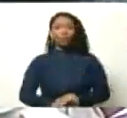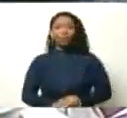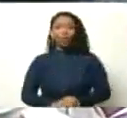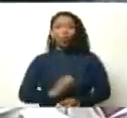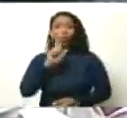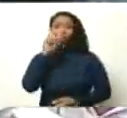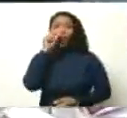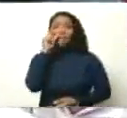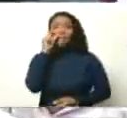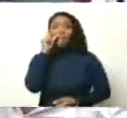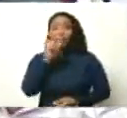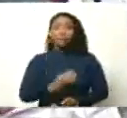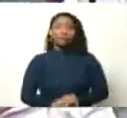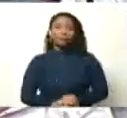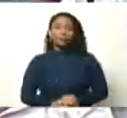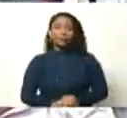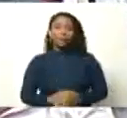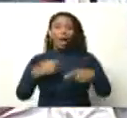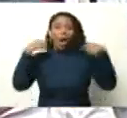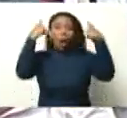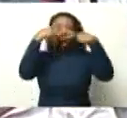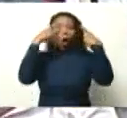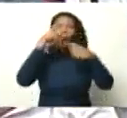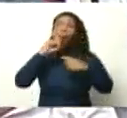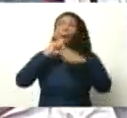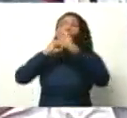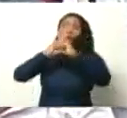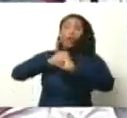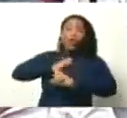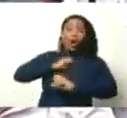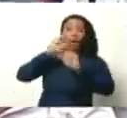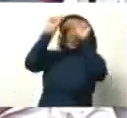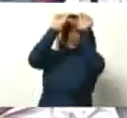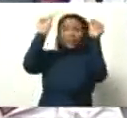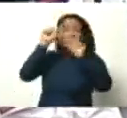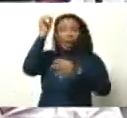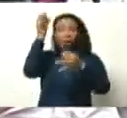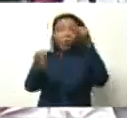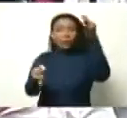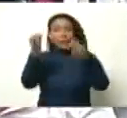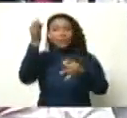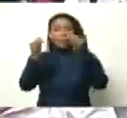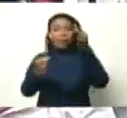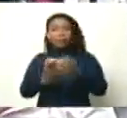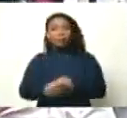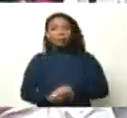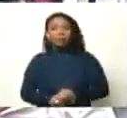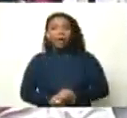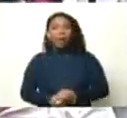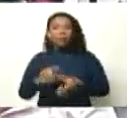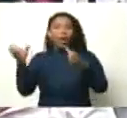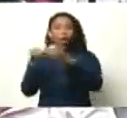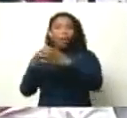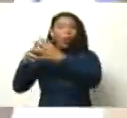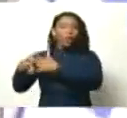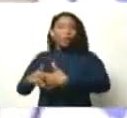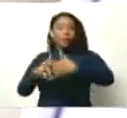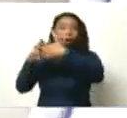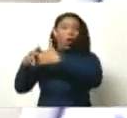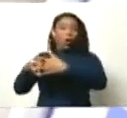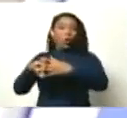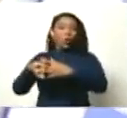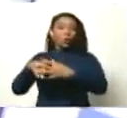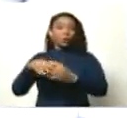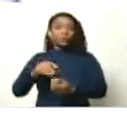hombre que a los ojos del odio, del sistema de justicia, de los Estados Unidos de